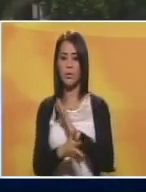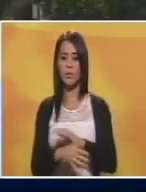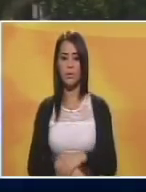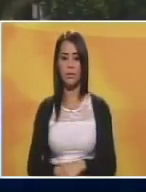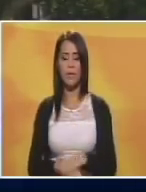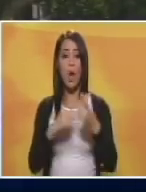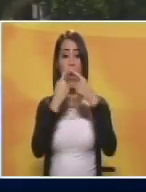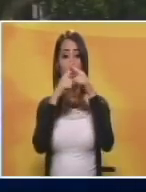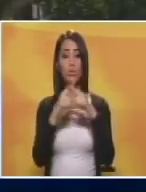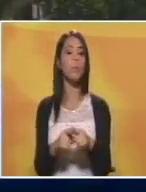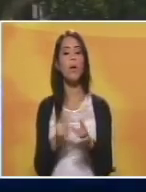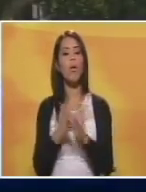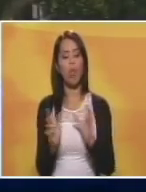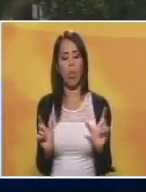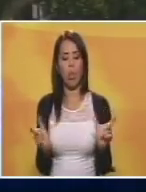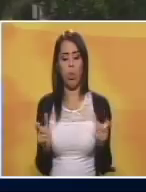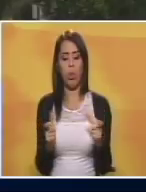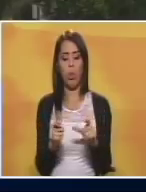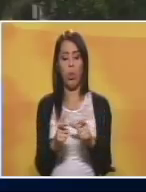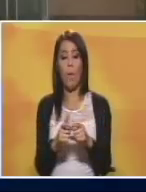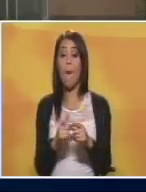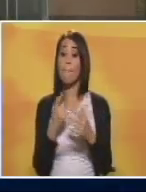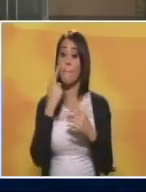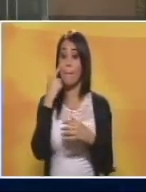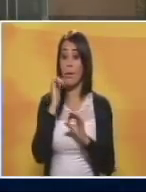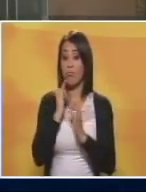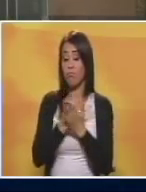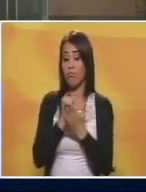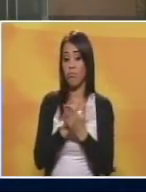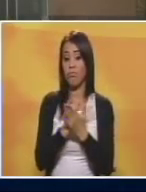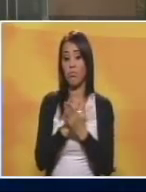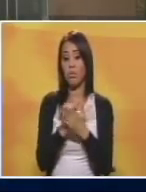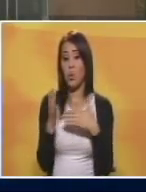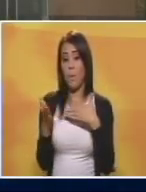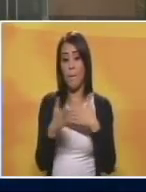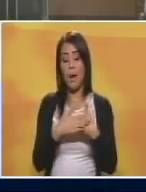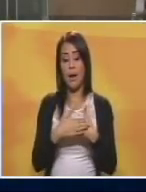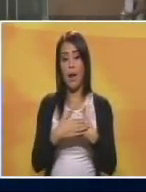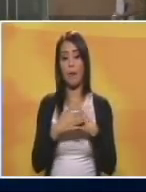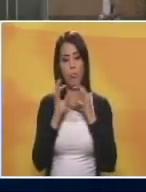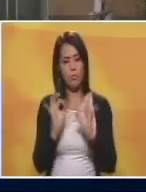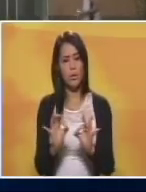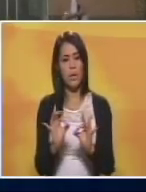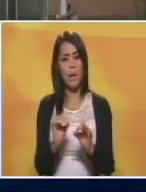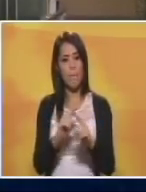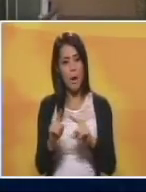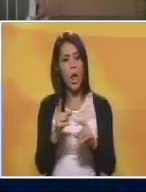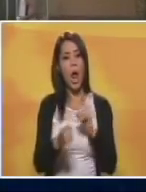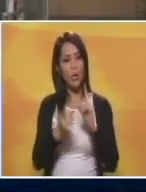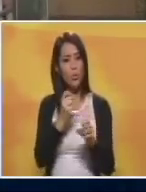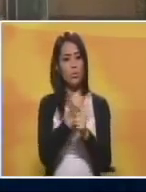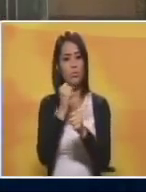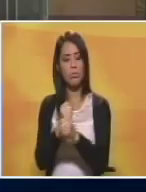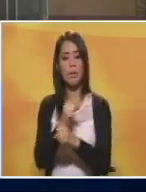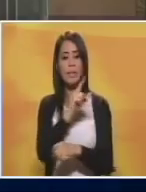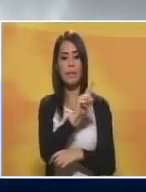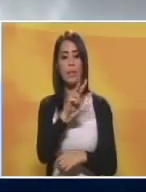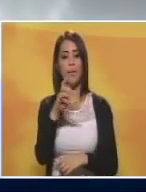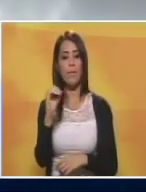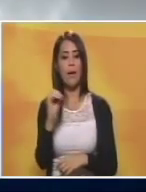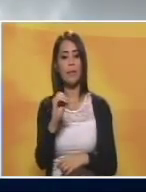un número reducido de restaurantes y que por ahora no tienen previsto cerrar la franquicia, la cual mantiene operativos más de